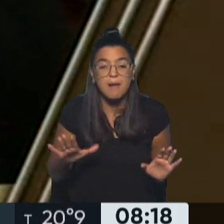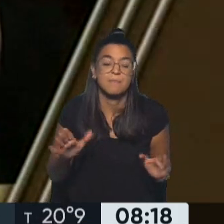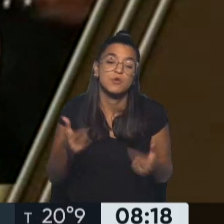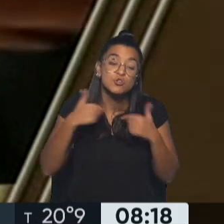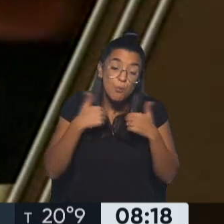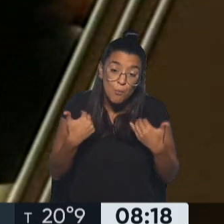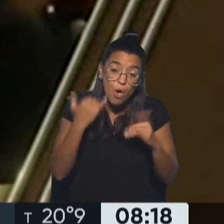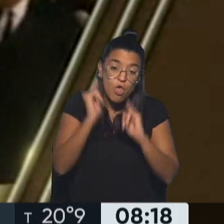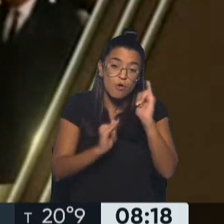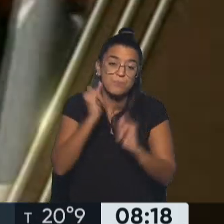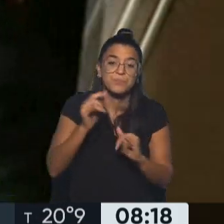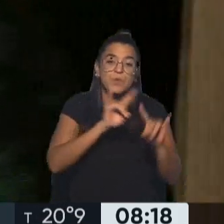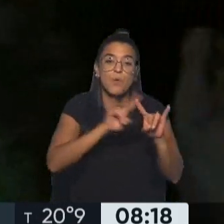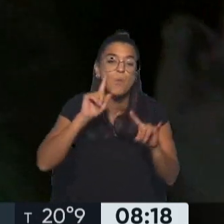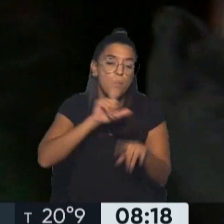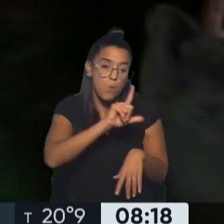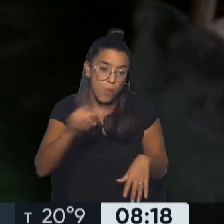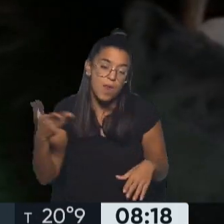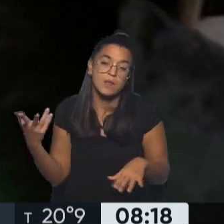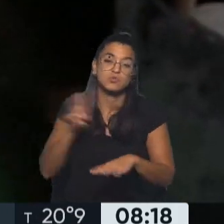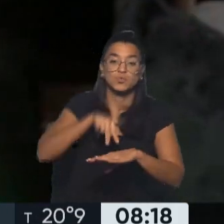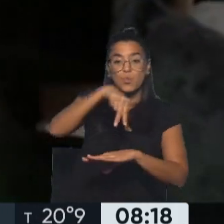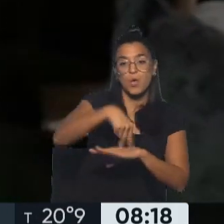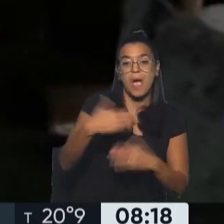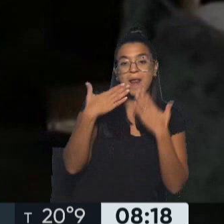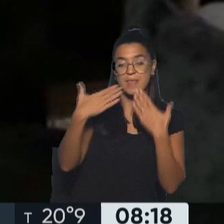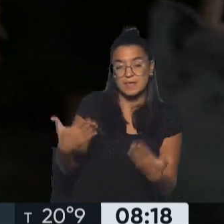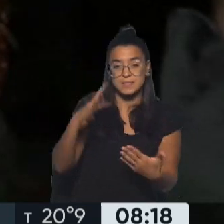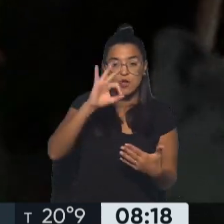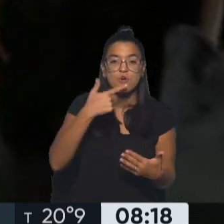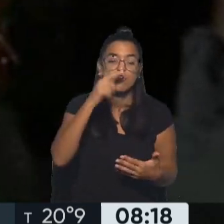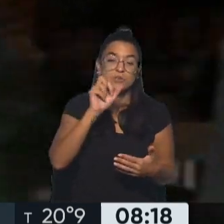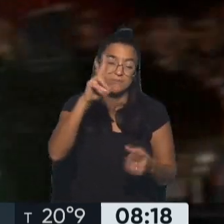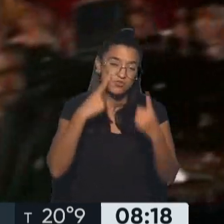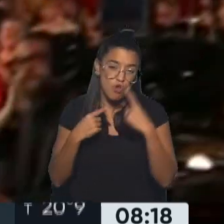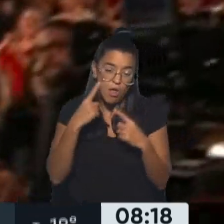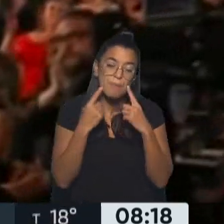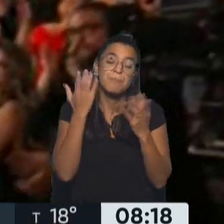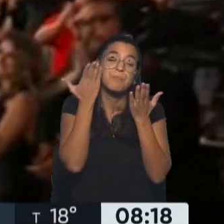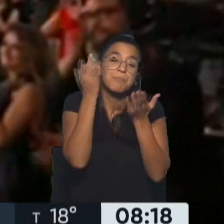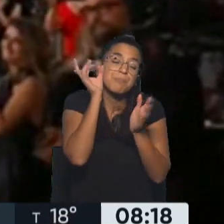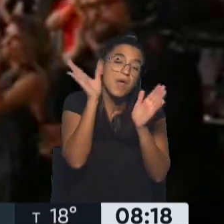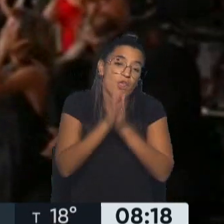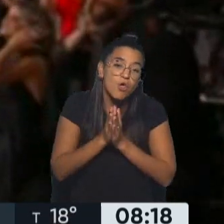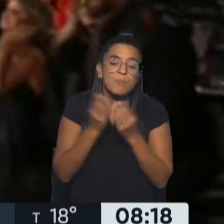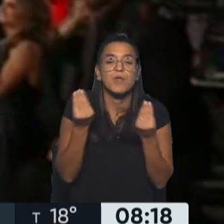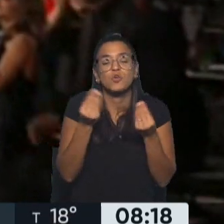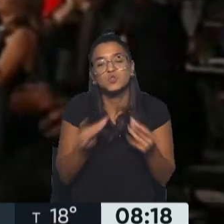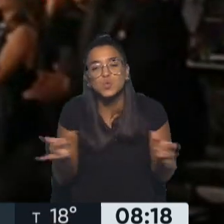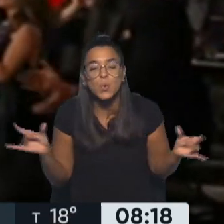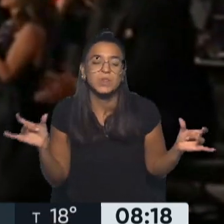te puedo contar es Will Smith, cuando subió a agradecer su Oscar con lágrimas en los ojos, pidió perdón, pero de una manera muy